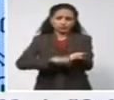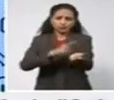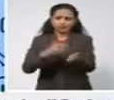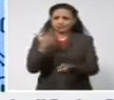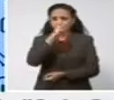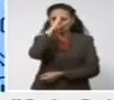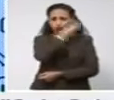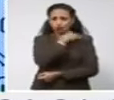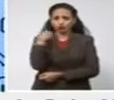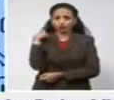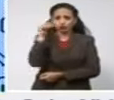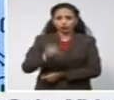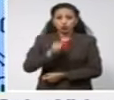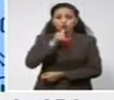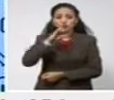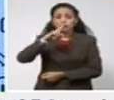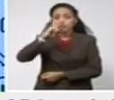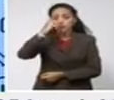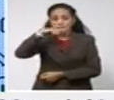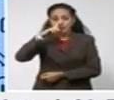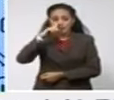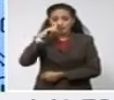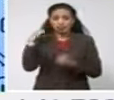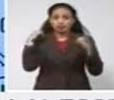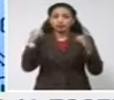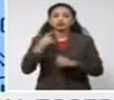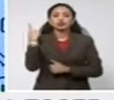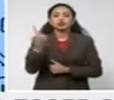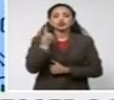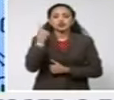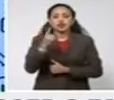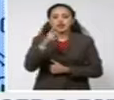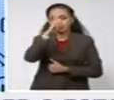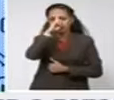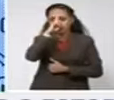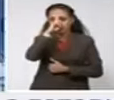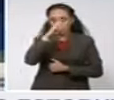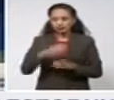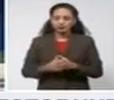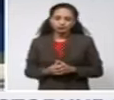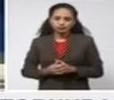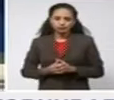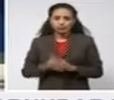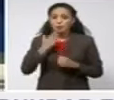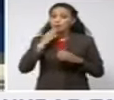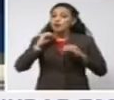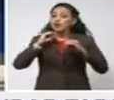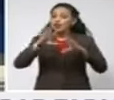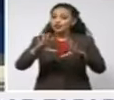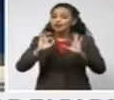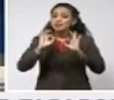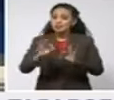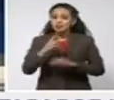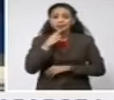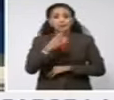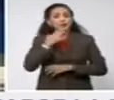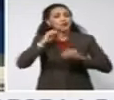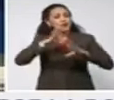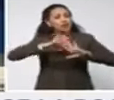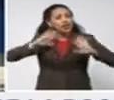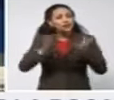Durán García, director nacional de Epidemiología del MINSAL. Doctor, buenos días. Todos ustedes, el equipo que nos acompaña toda